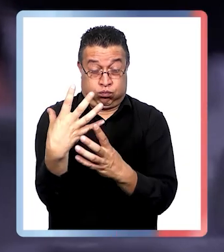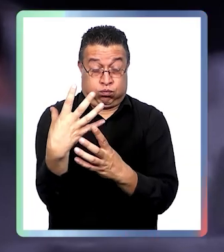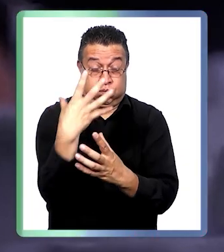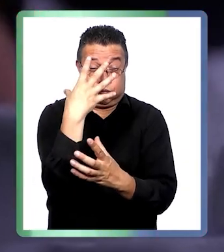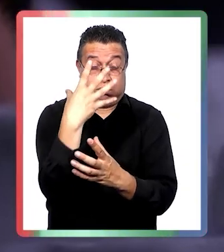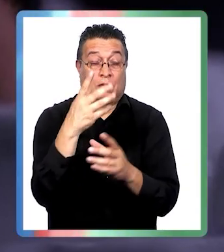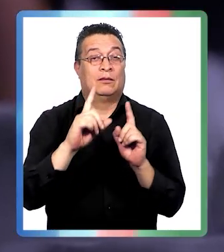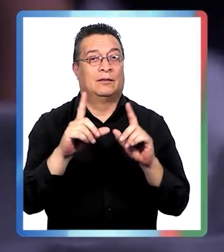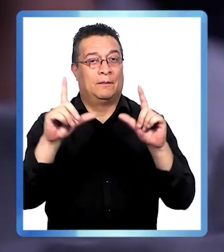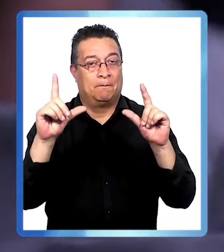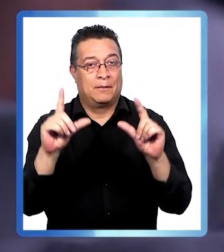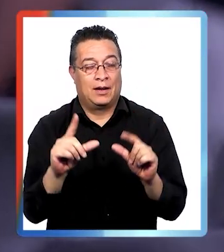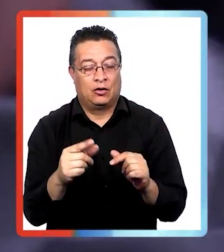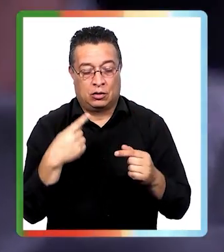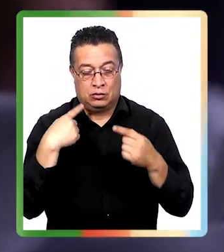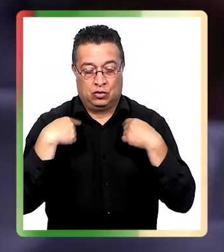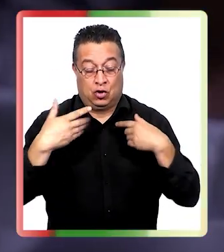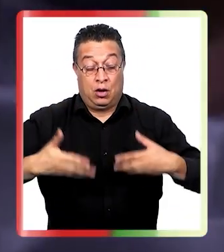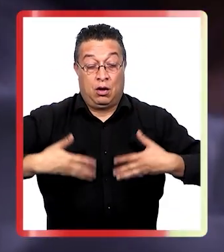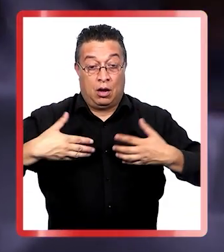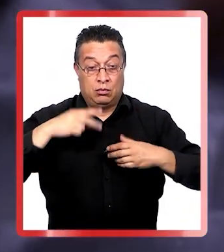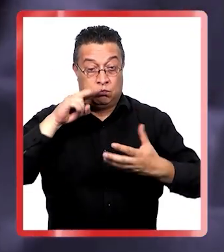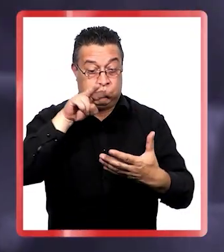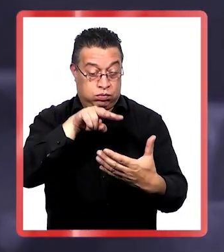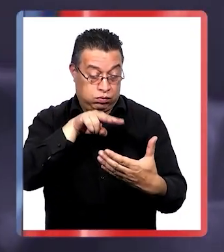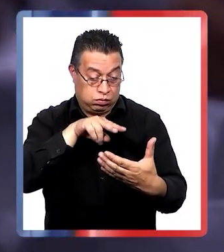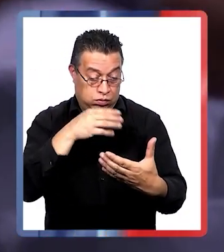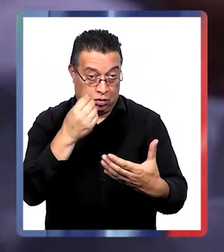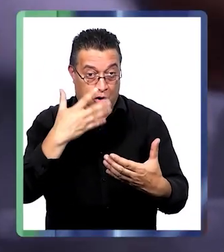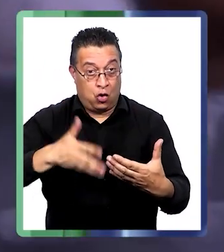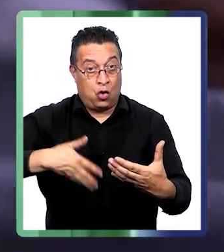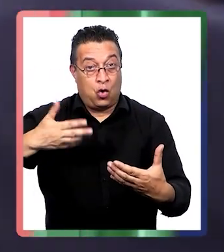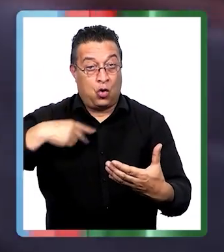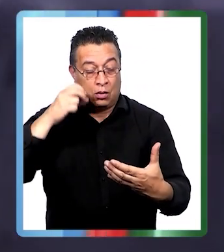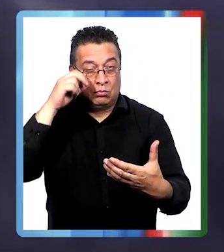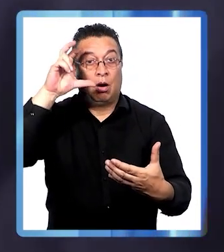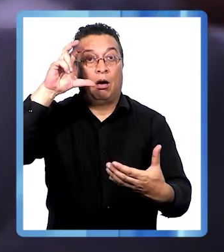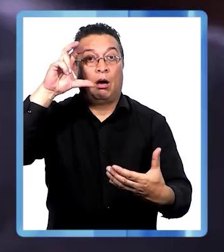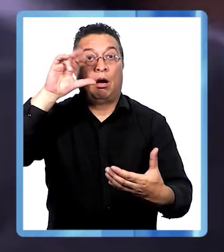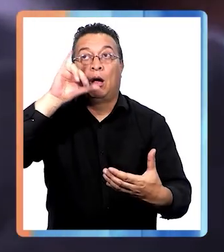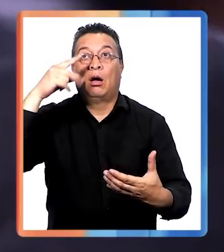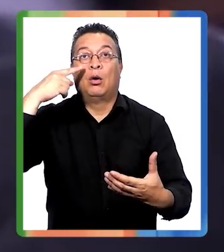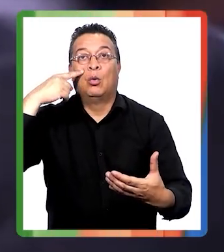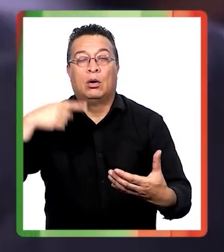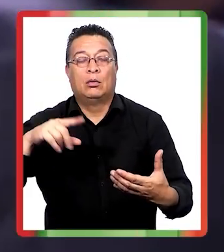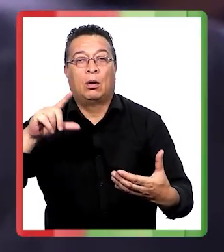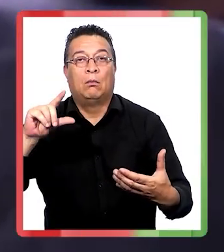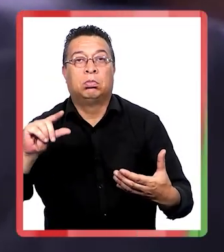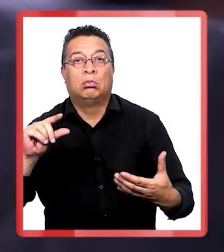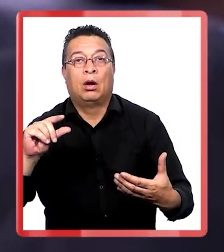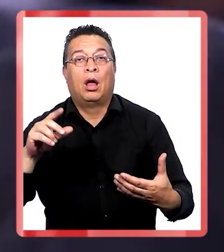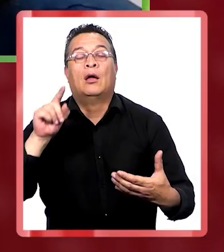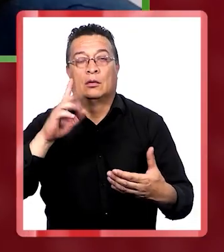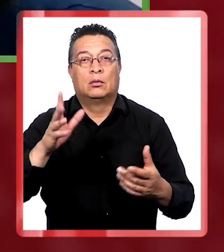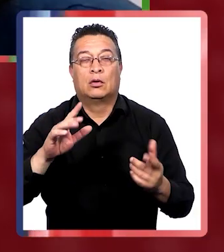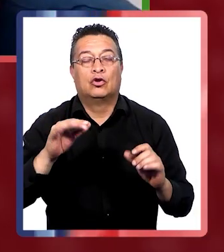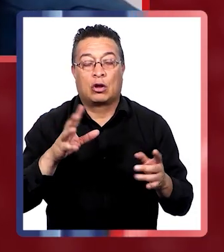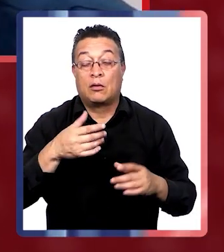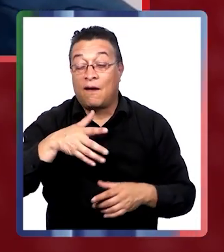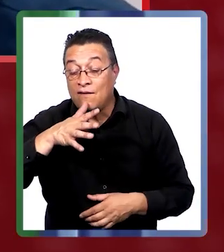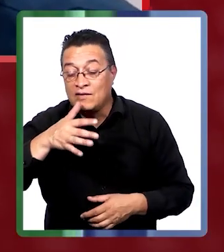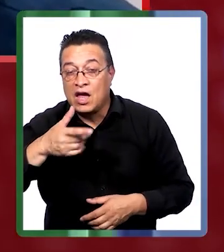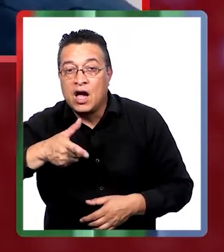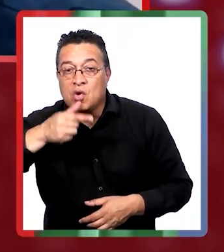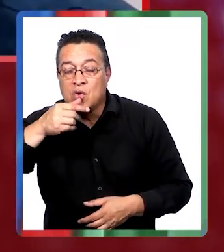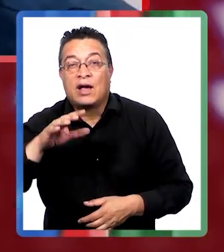pantallas 40 minutos antes. Todo lo que son estimulantes, sobre todo antes de dormir, no son buenos. Ojo, no es solamente la típica energética o el